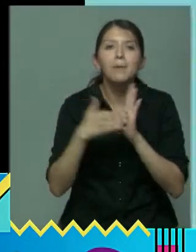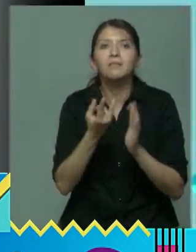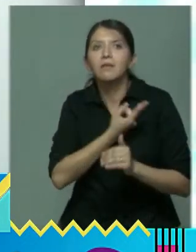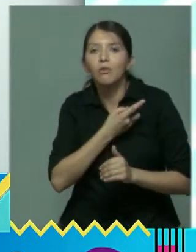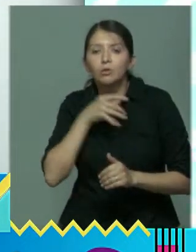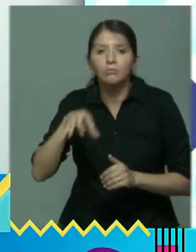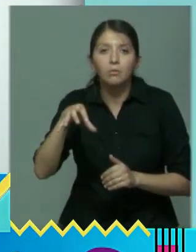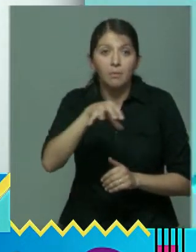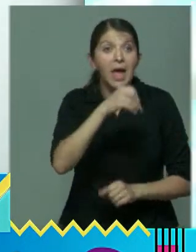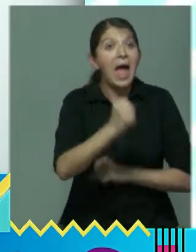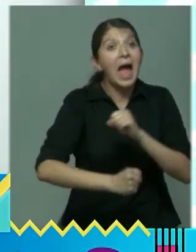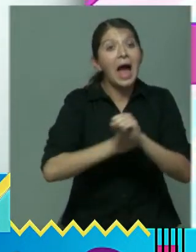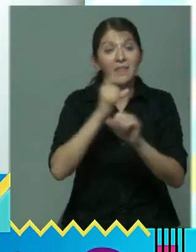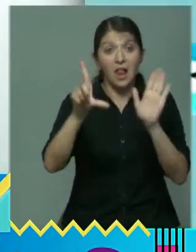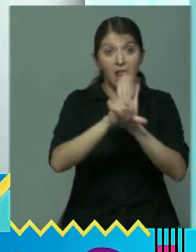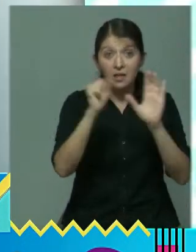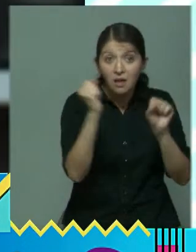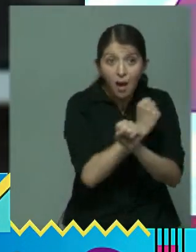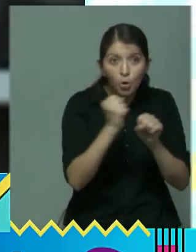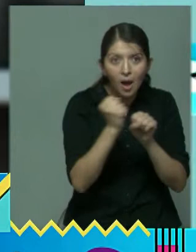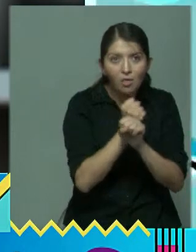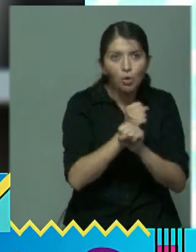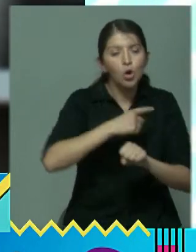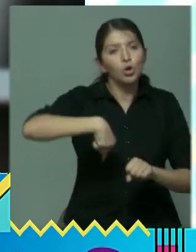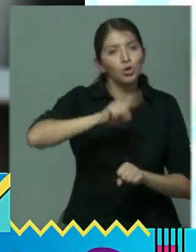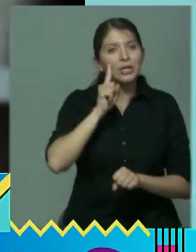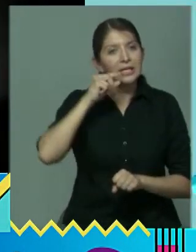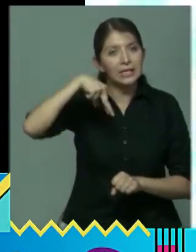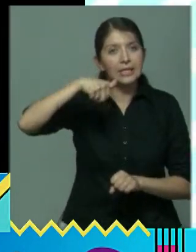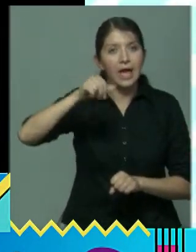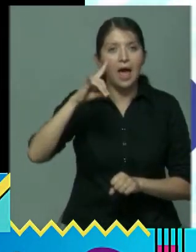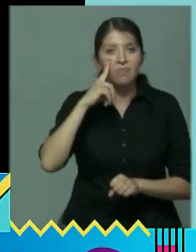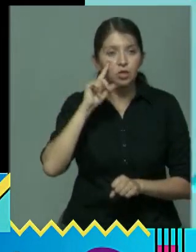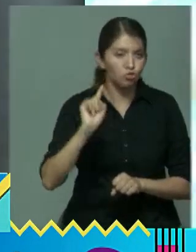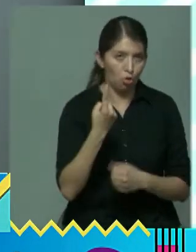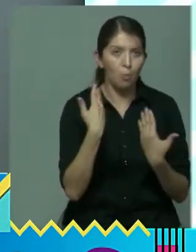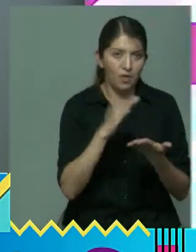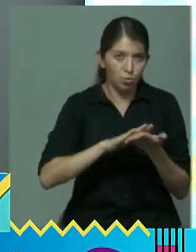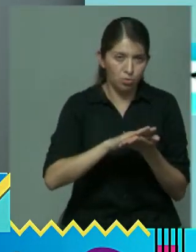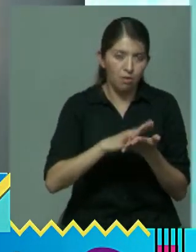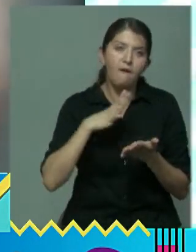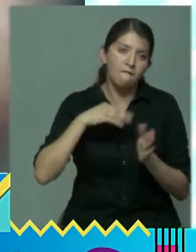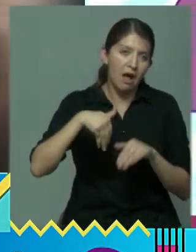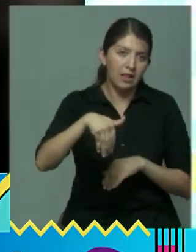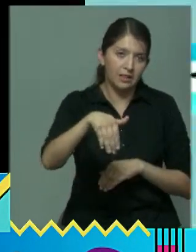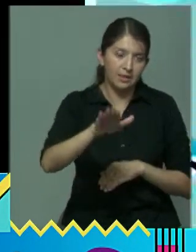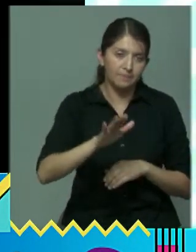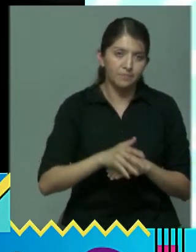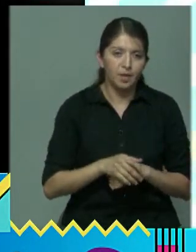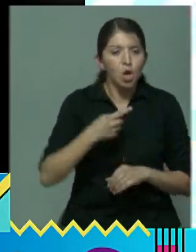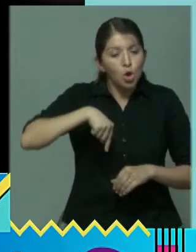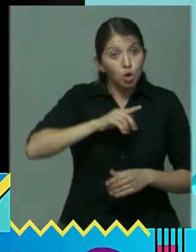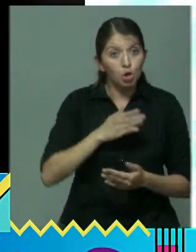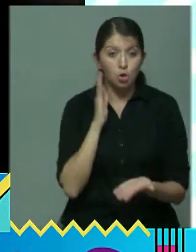una capacidad sancionatoria directa, pero claramente no. En un tema de un medio, el INADI no va a ser el que multe, pero sí a